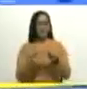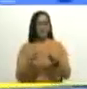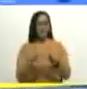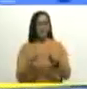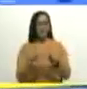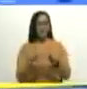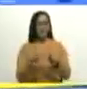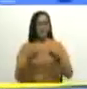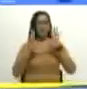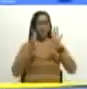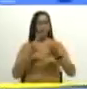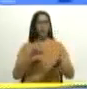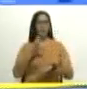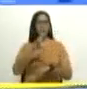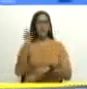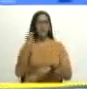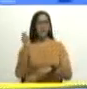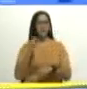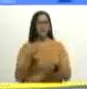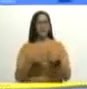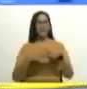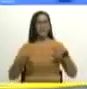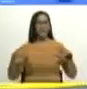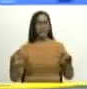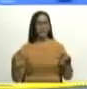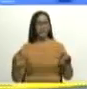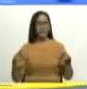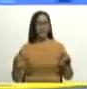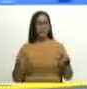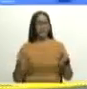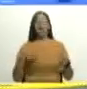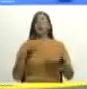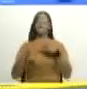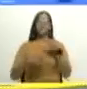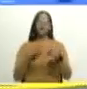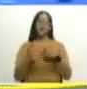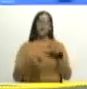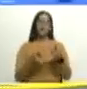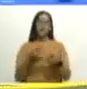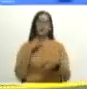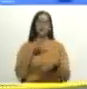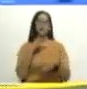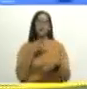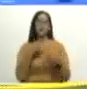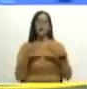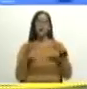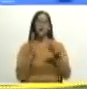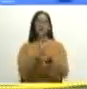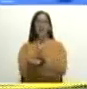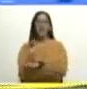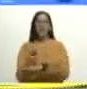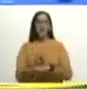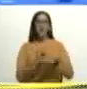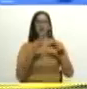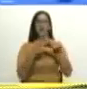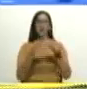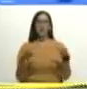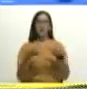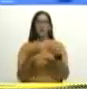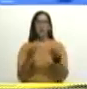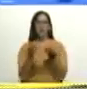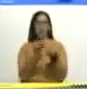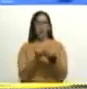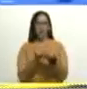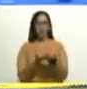se mantiene, 8 trimestres de crecimiento, producto de las políticas públicas de cuidar todos los sectores de la